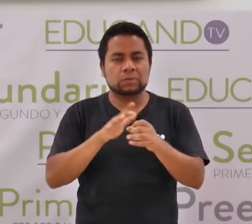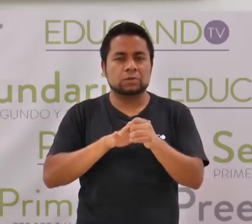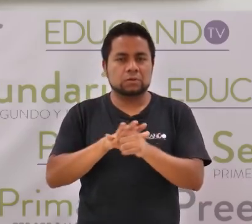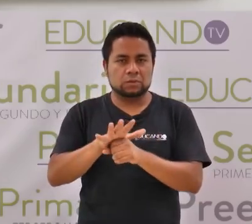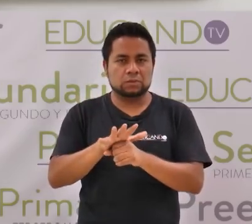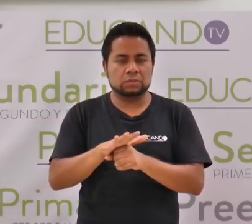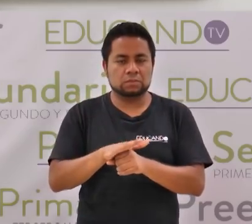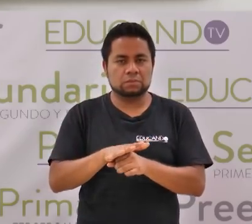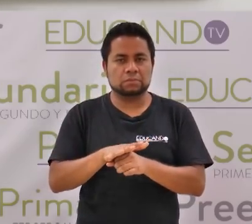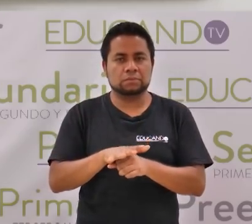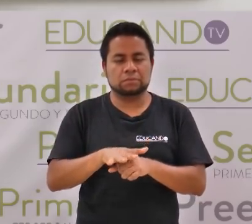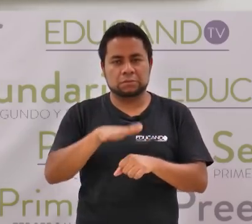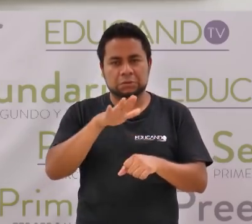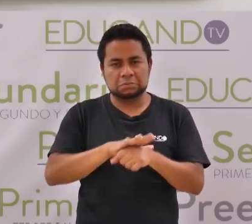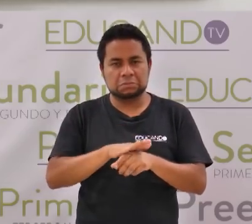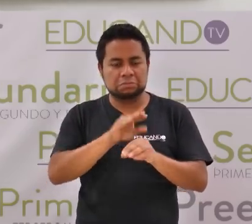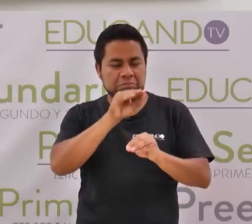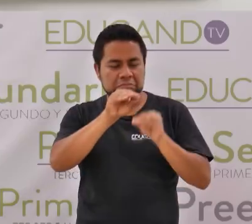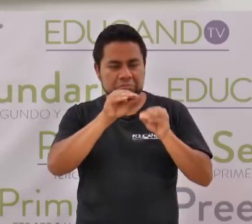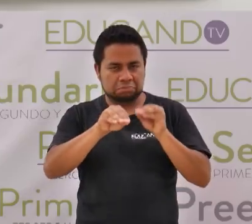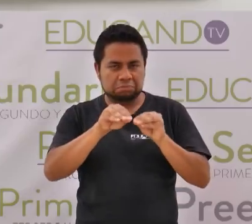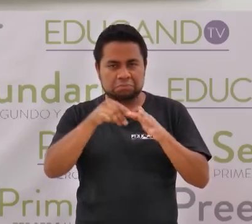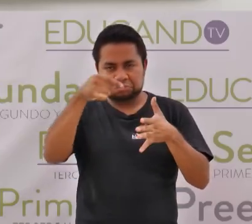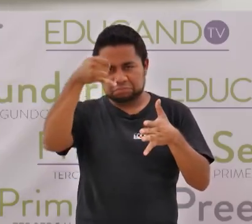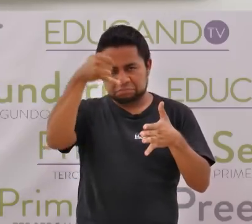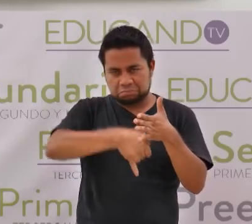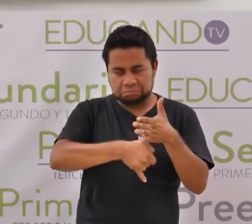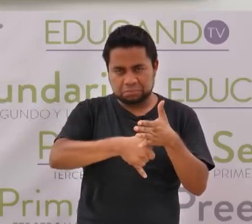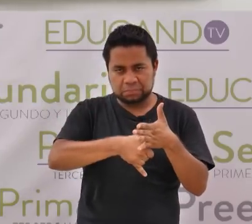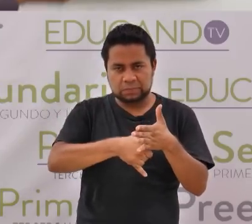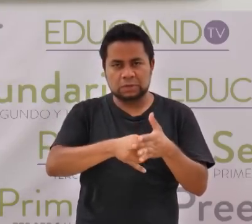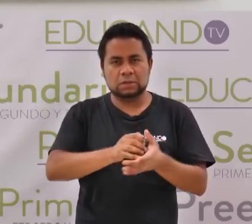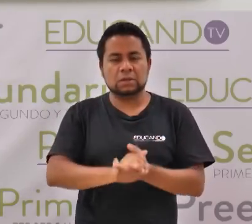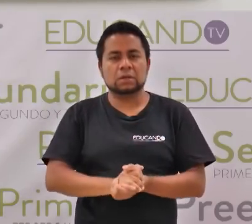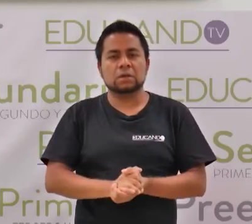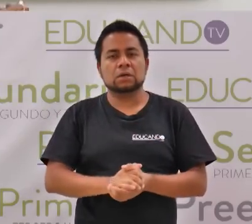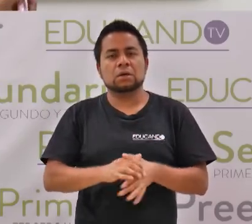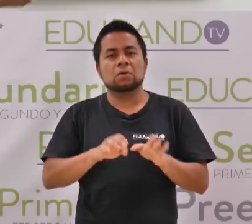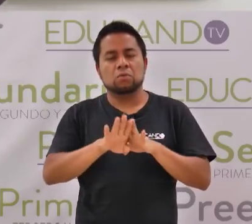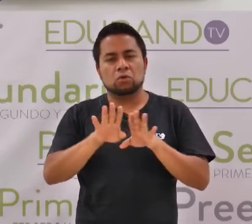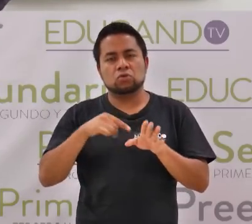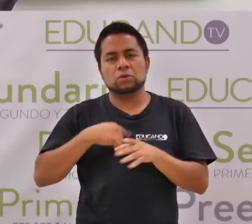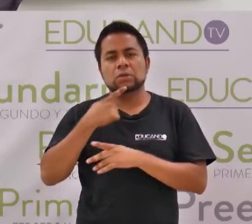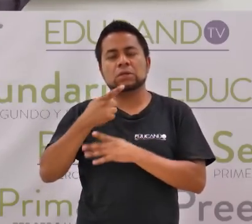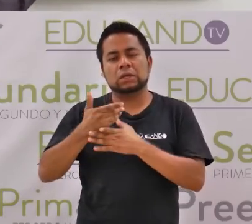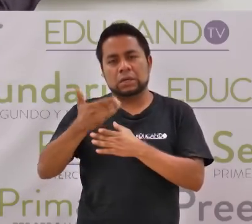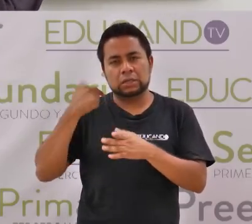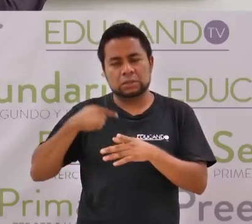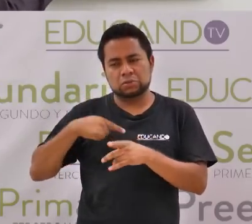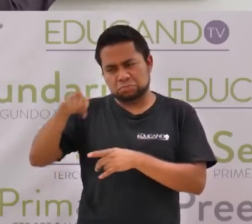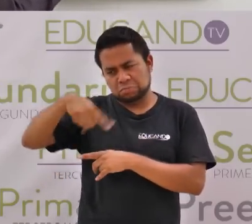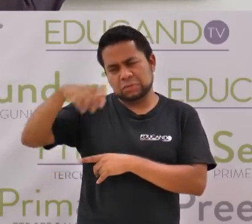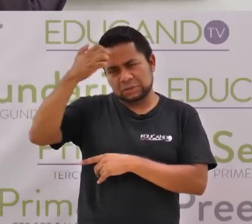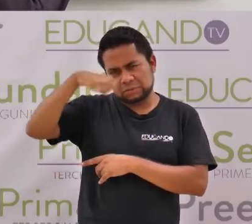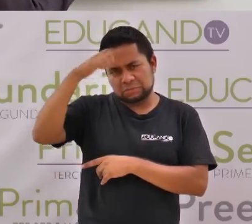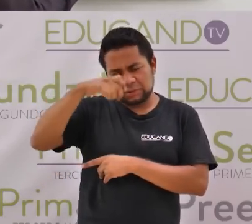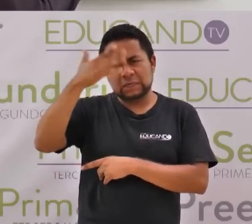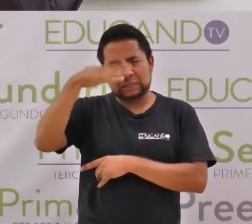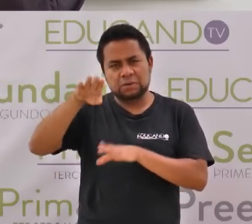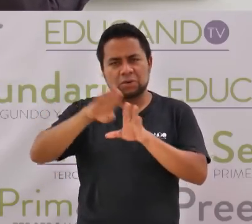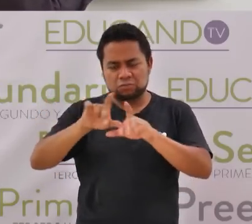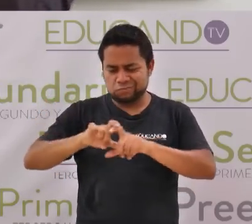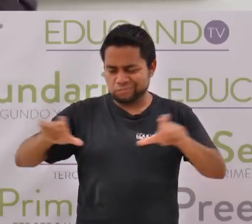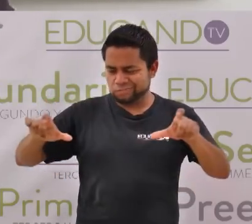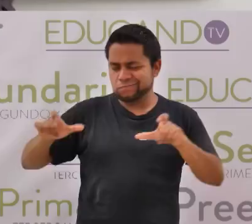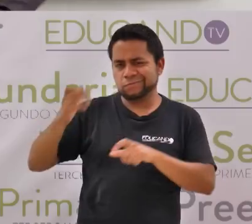haciendo más señalizaciones. Como yo les decía, ustedes ya tienen experiencia con estas